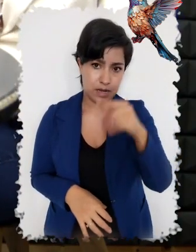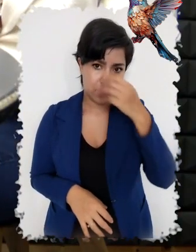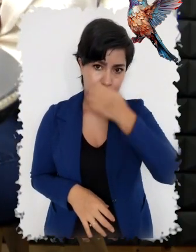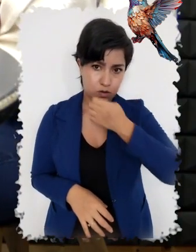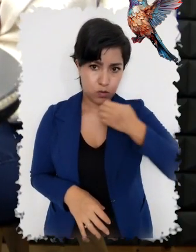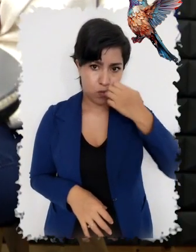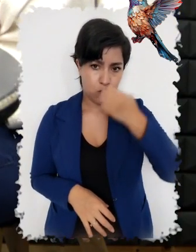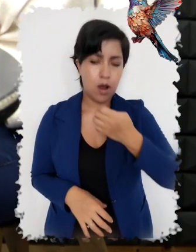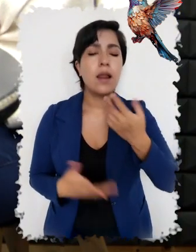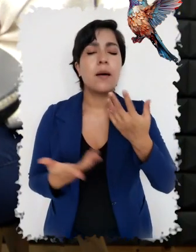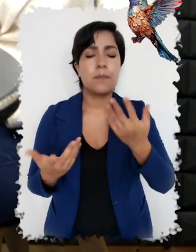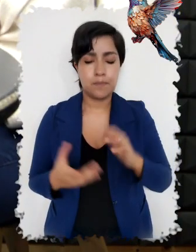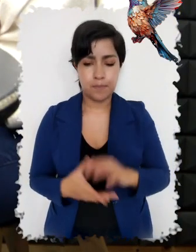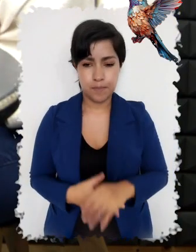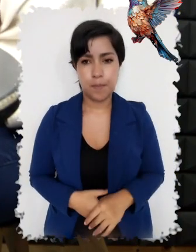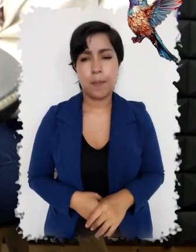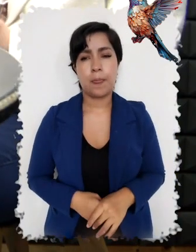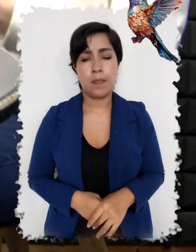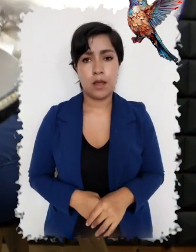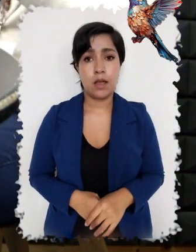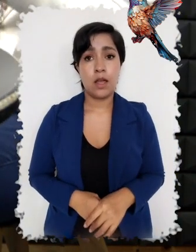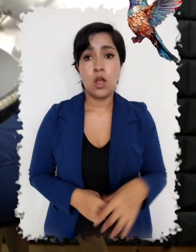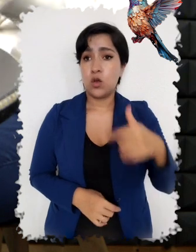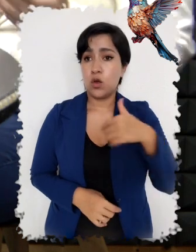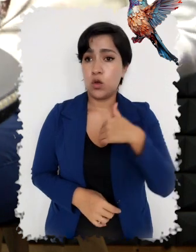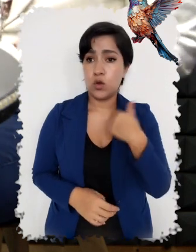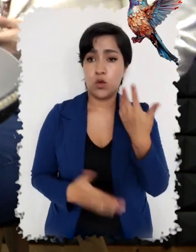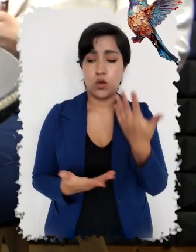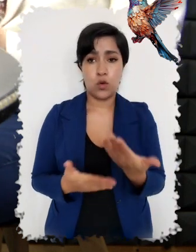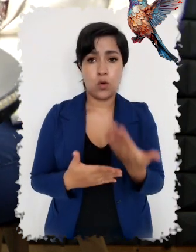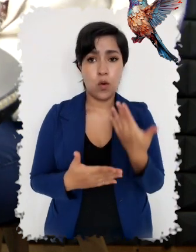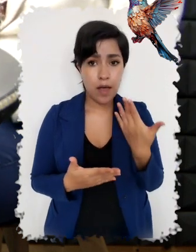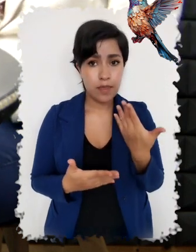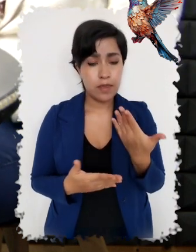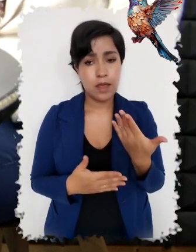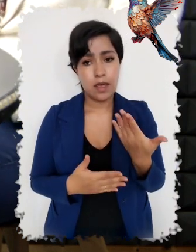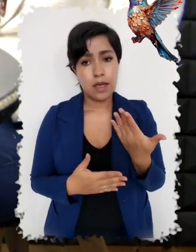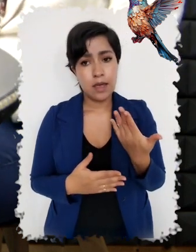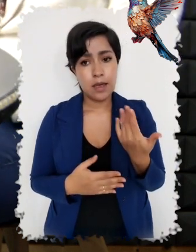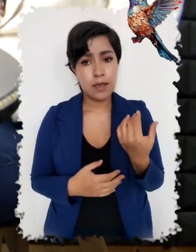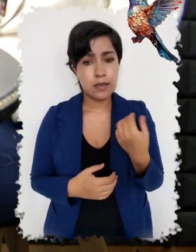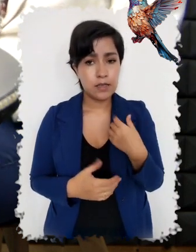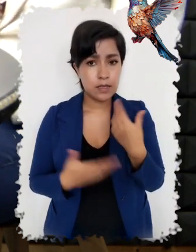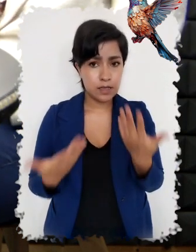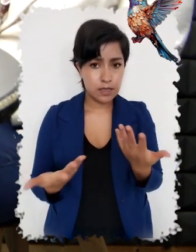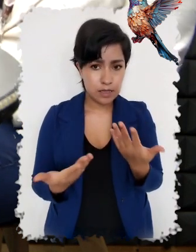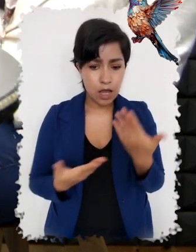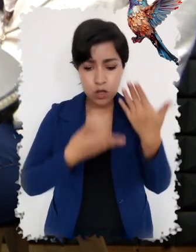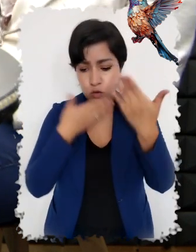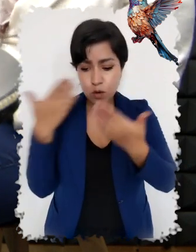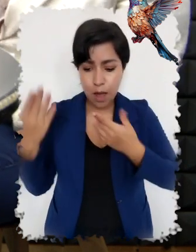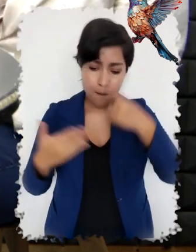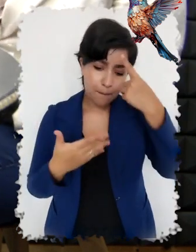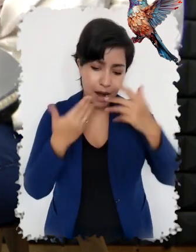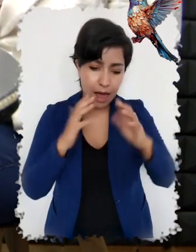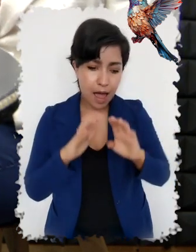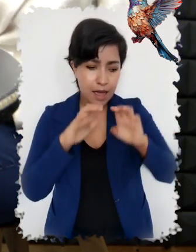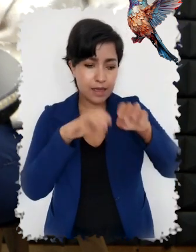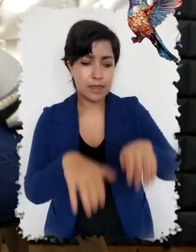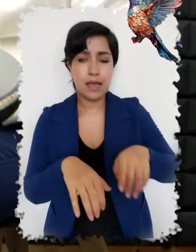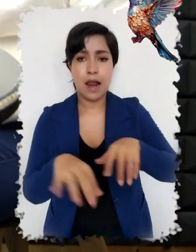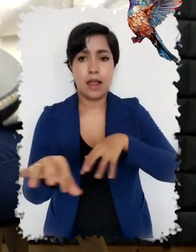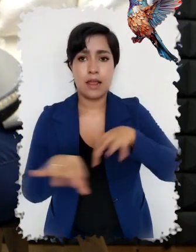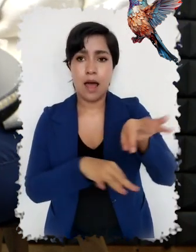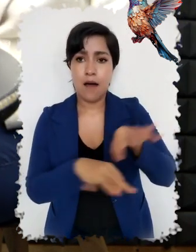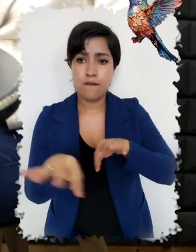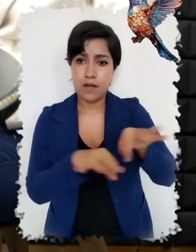í y yo yo me preparé para un trabajo laboral